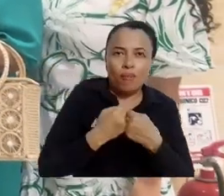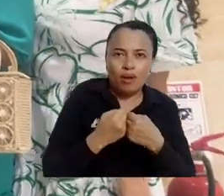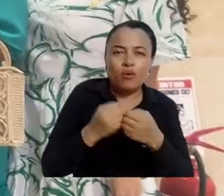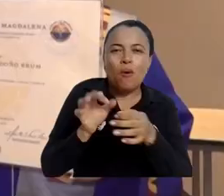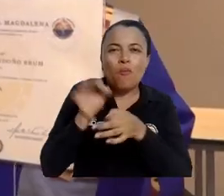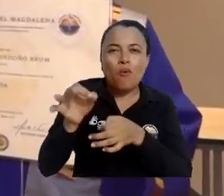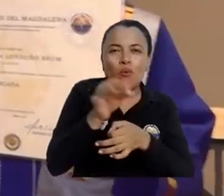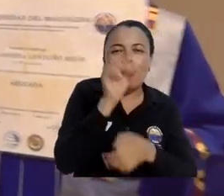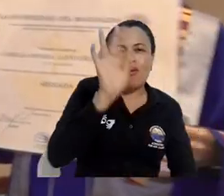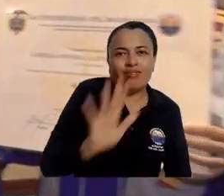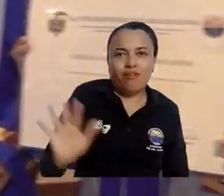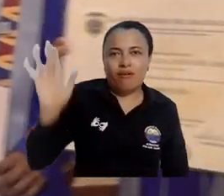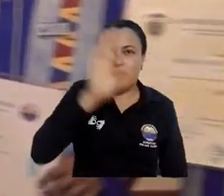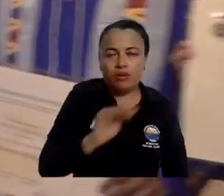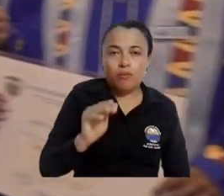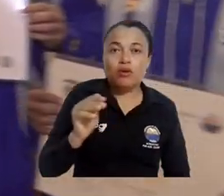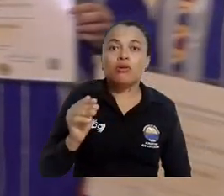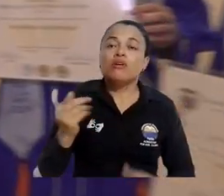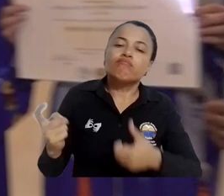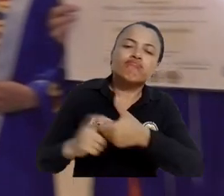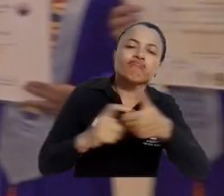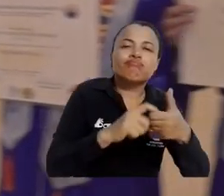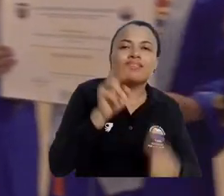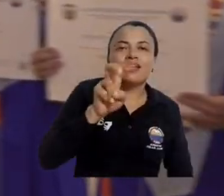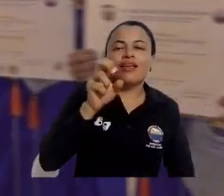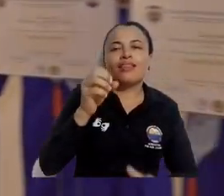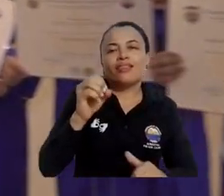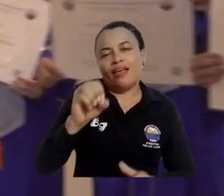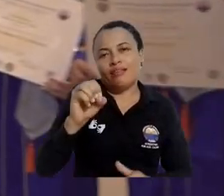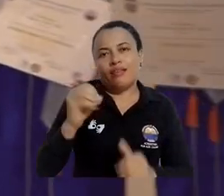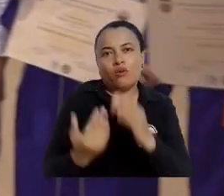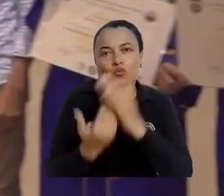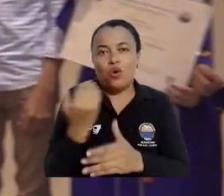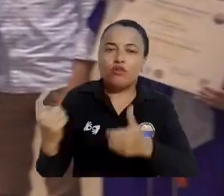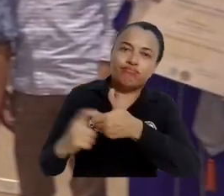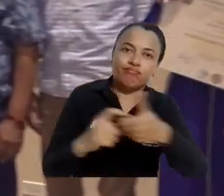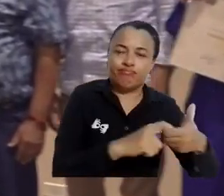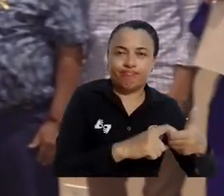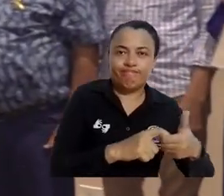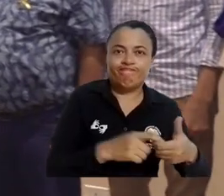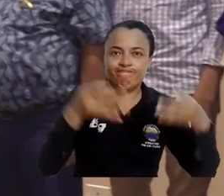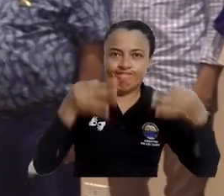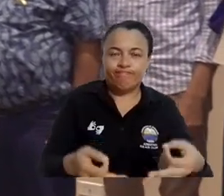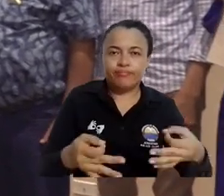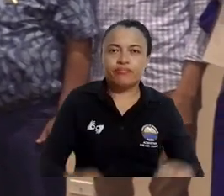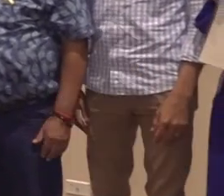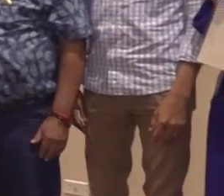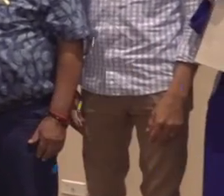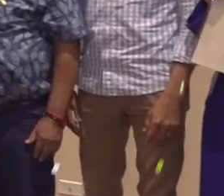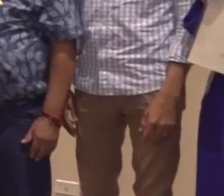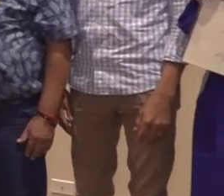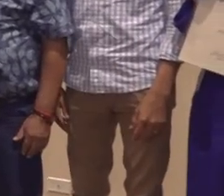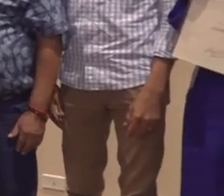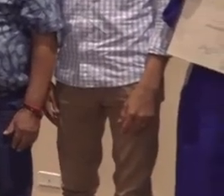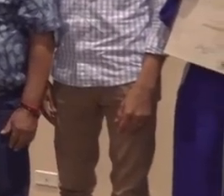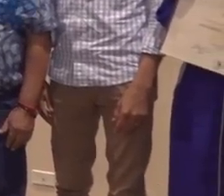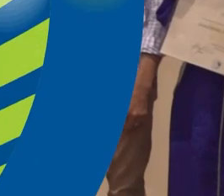en la firma de 12 convenios con municipios del departamento y que garantizan 70 nuevos cupos.